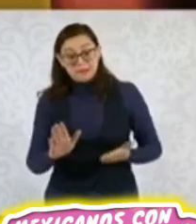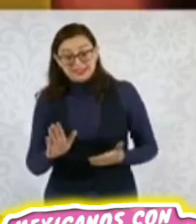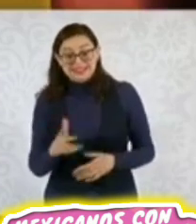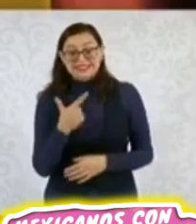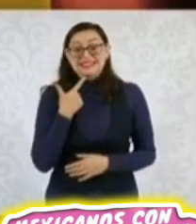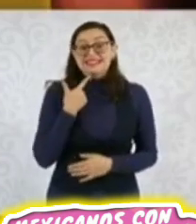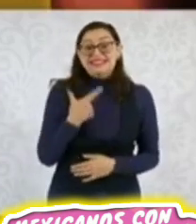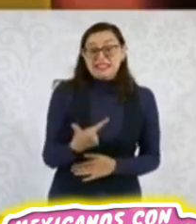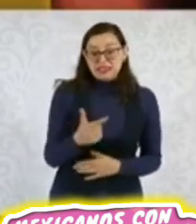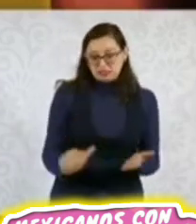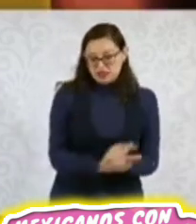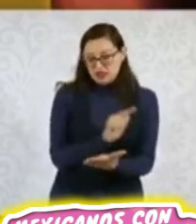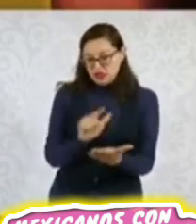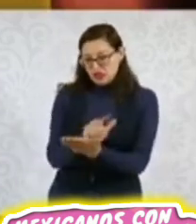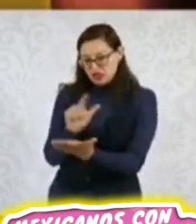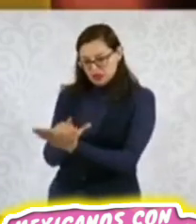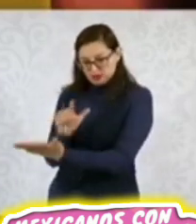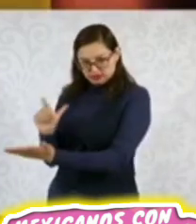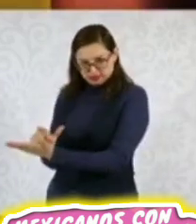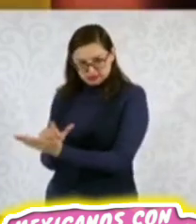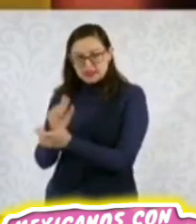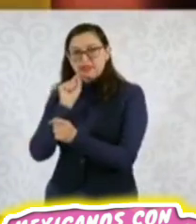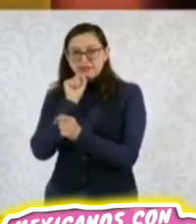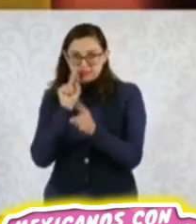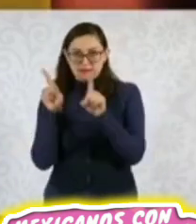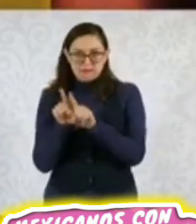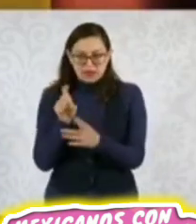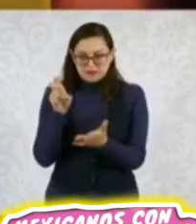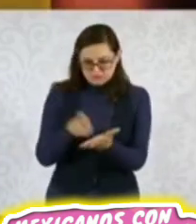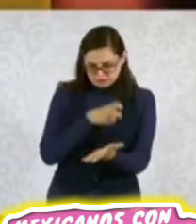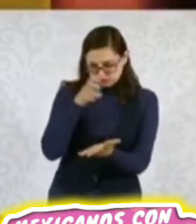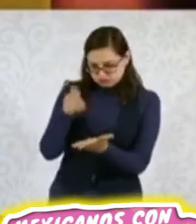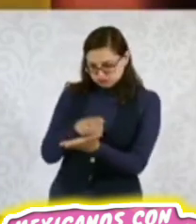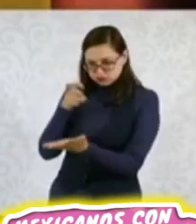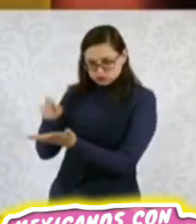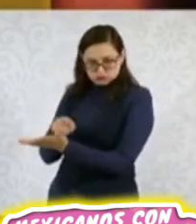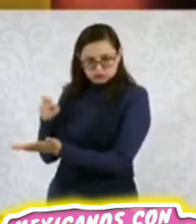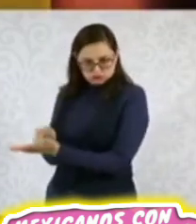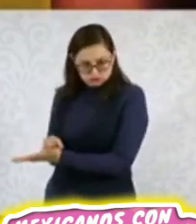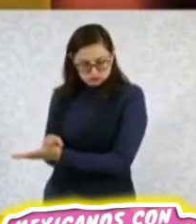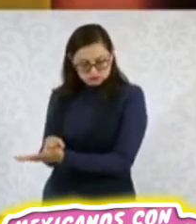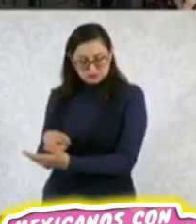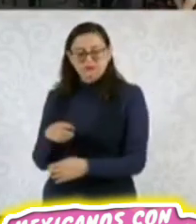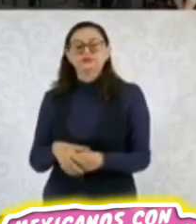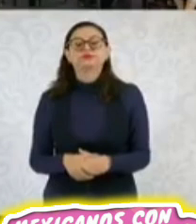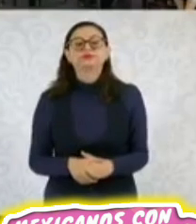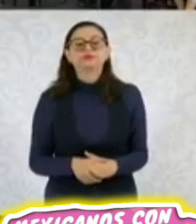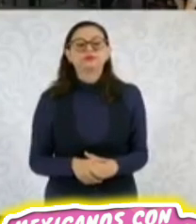ordenamientos jurídicos, 7 leyes secundarias. Adelante.